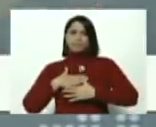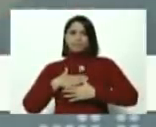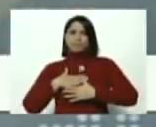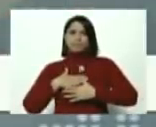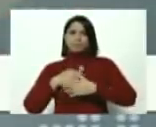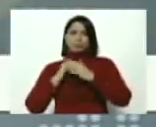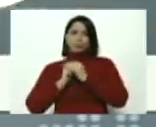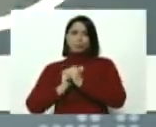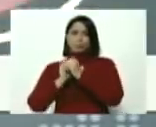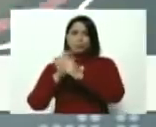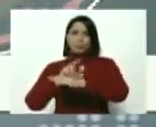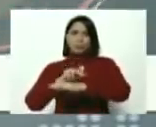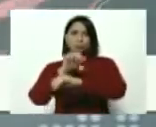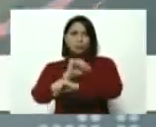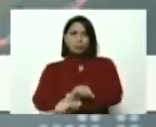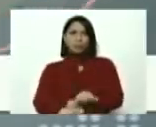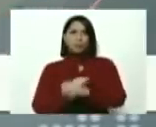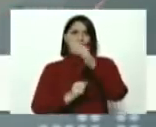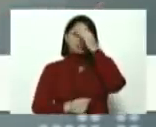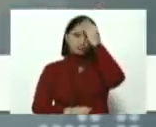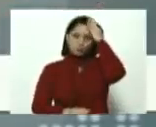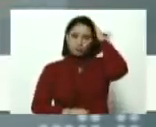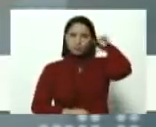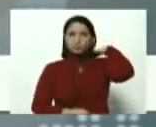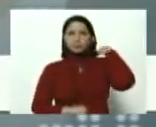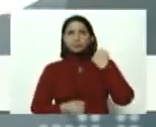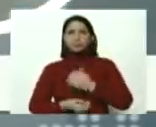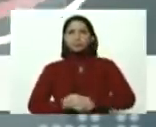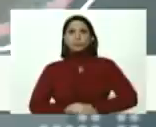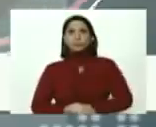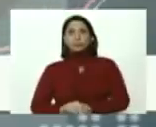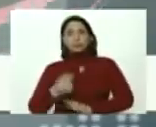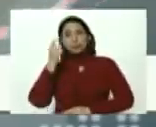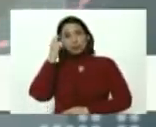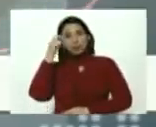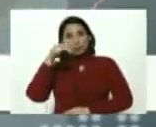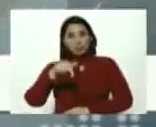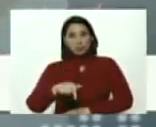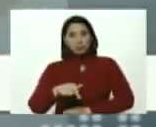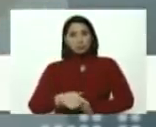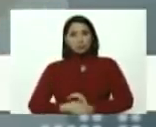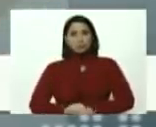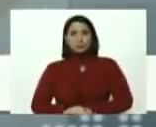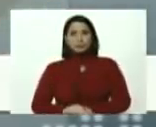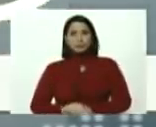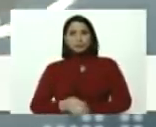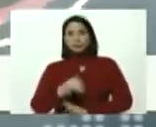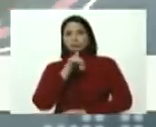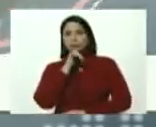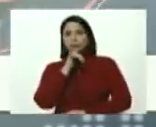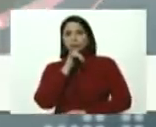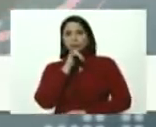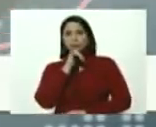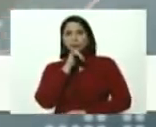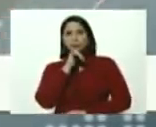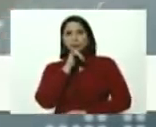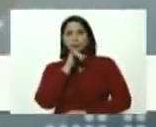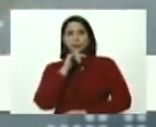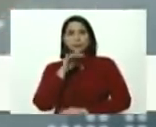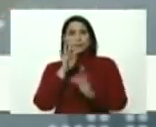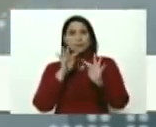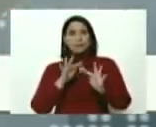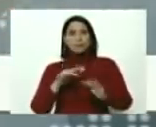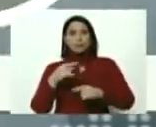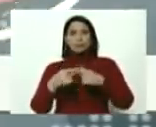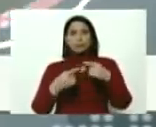doctor José Gregorio Hernández. Para el día de hoy, en el reporte que de manera cotidiana